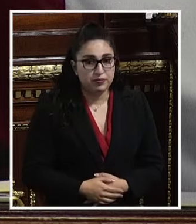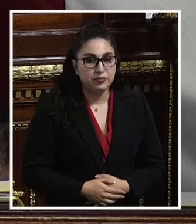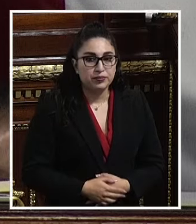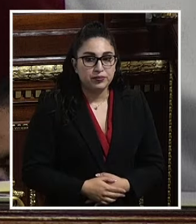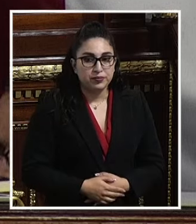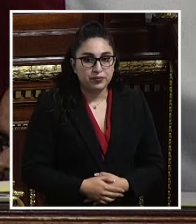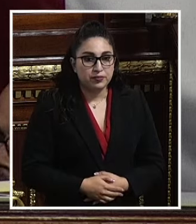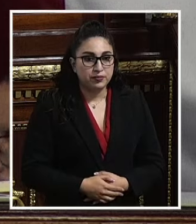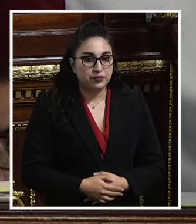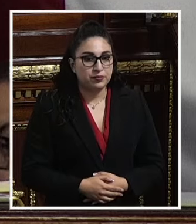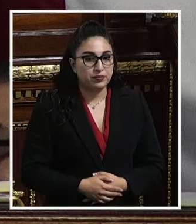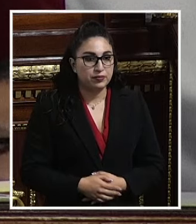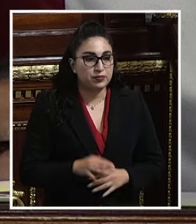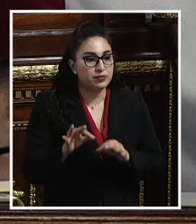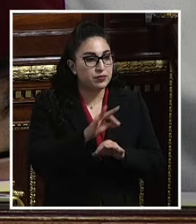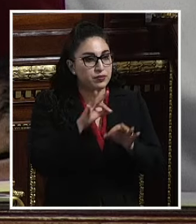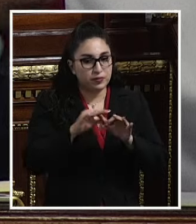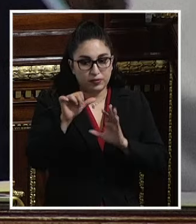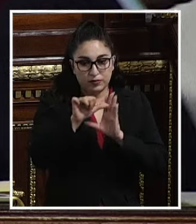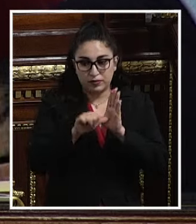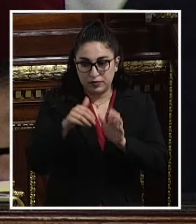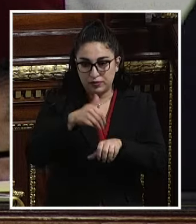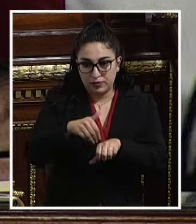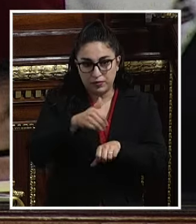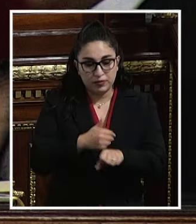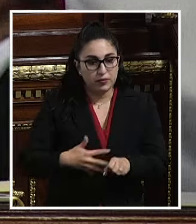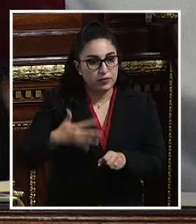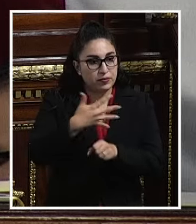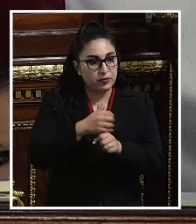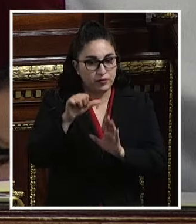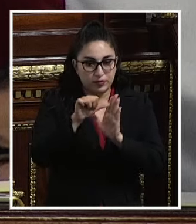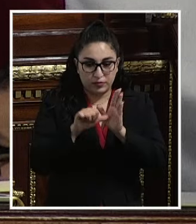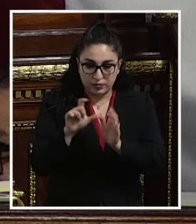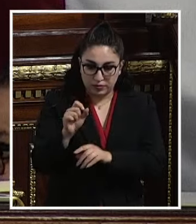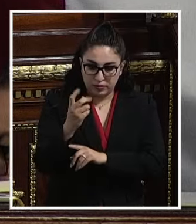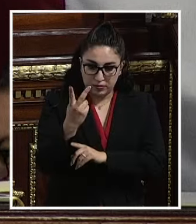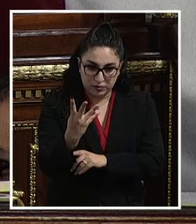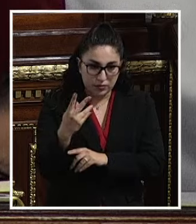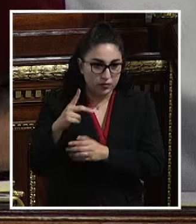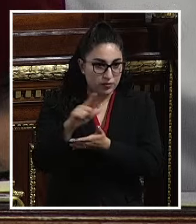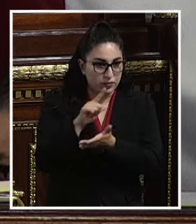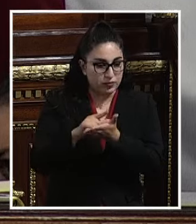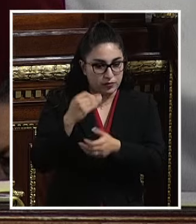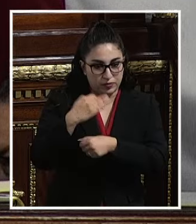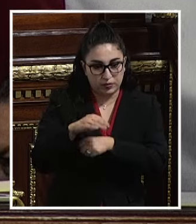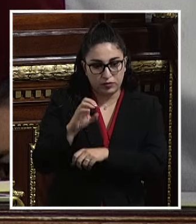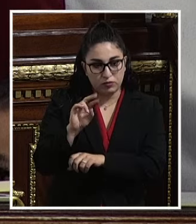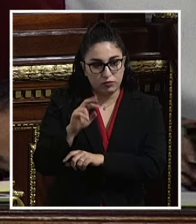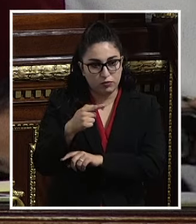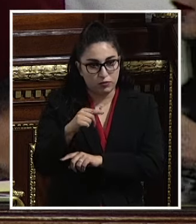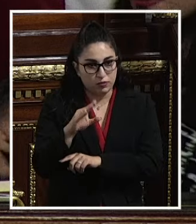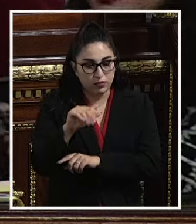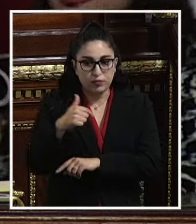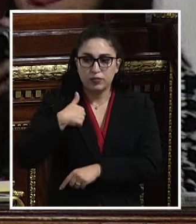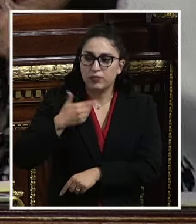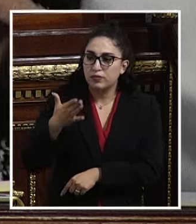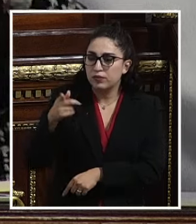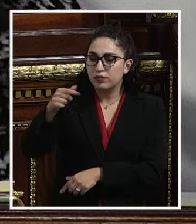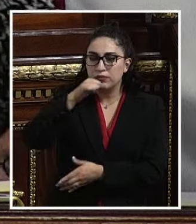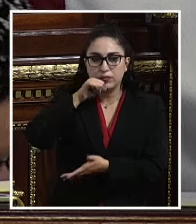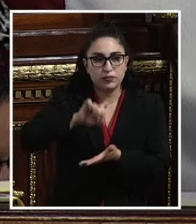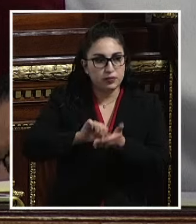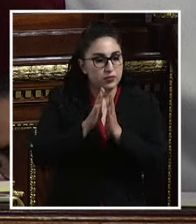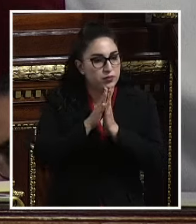fundamento en el artículo 5 del artículo 24 de la Ley Orgánica, se solicita a la Secretaría pasar lista